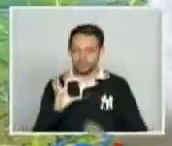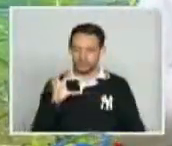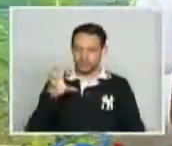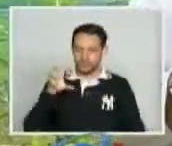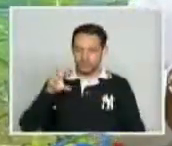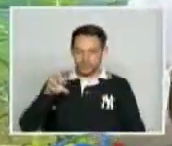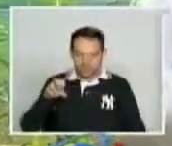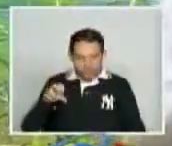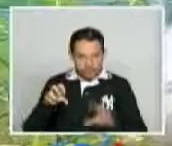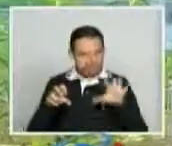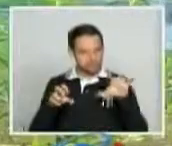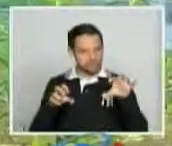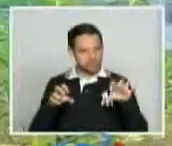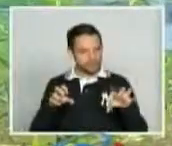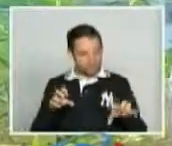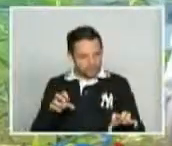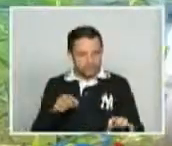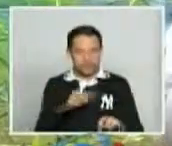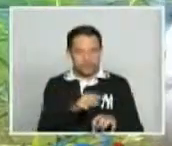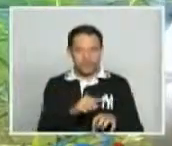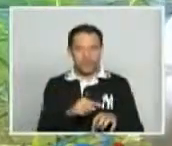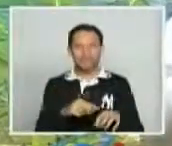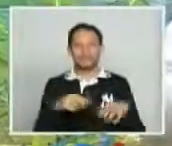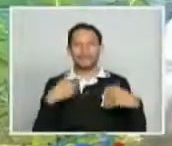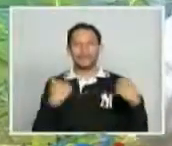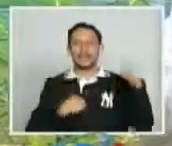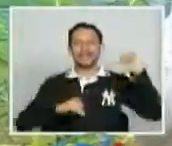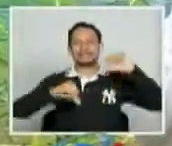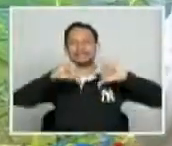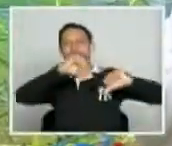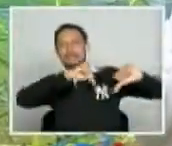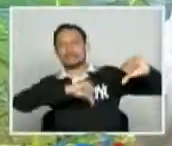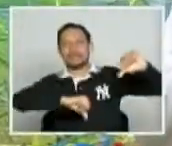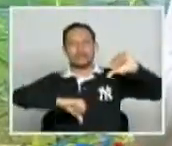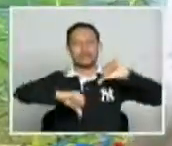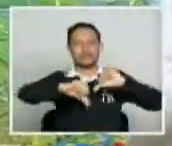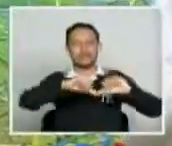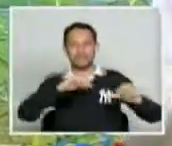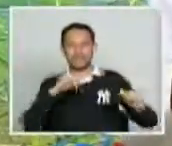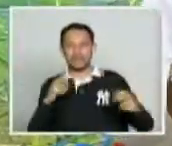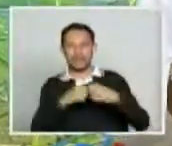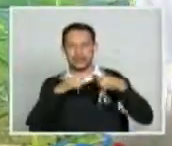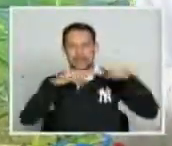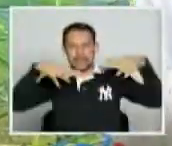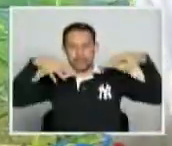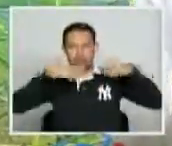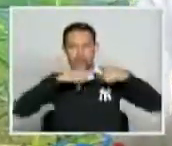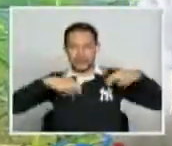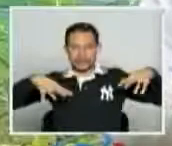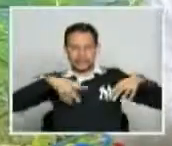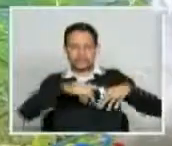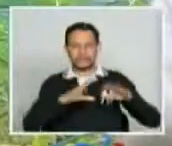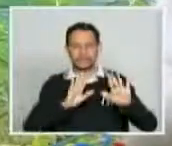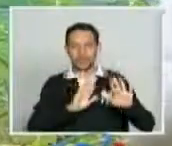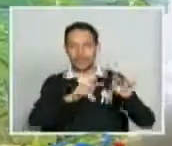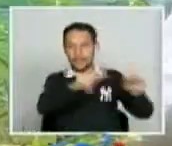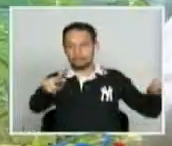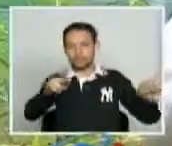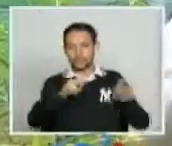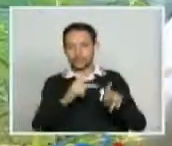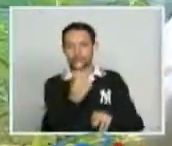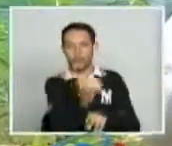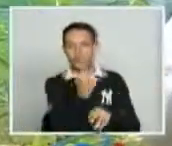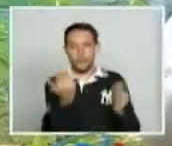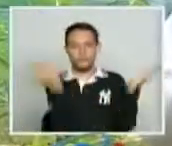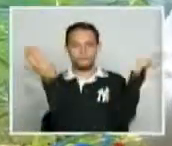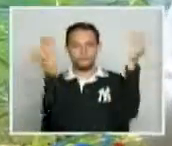que estar aislado? Porque es una sustancia radioactiva que da radiación. Y estas personas tienen que estar en un sitio especial durante